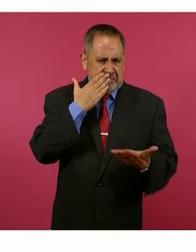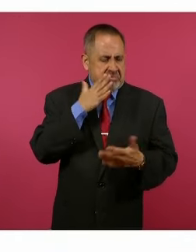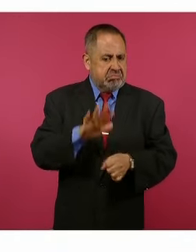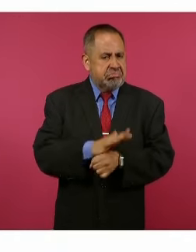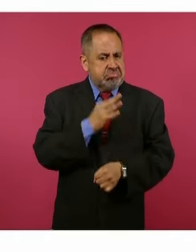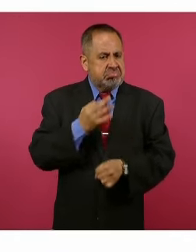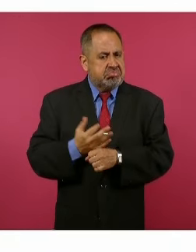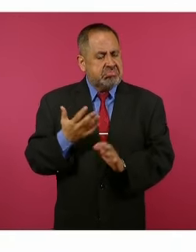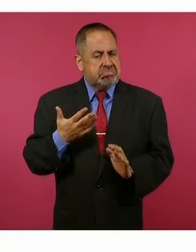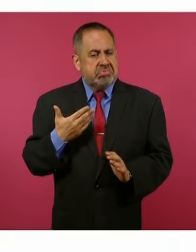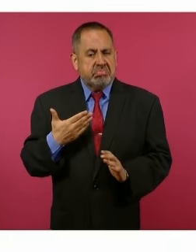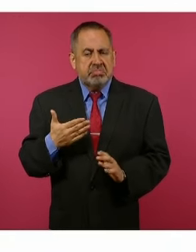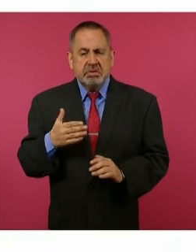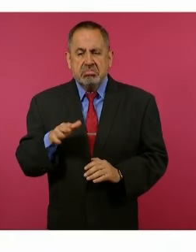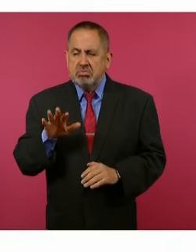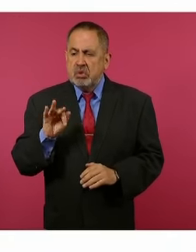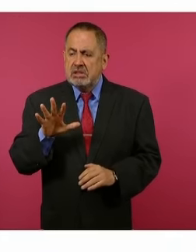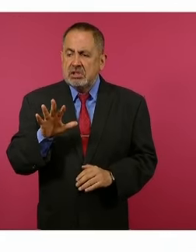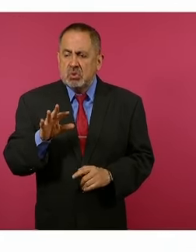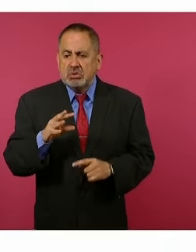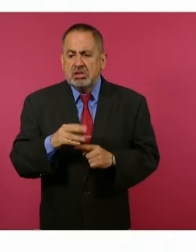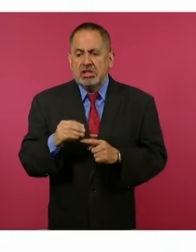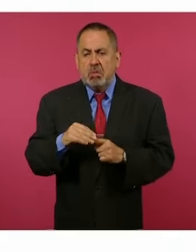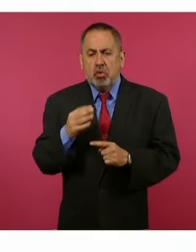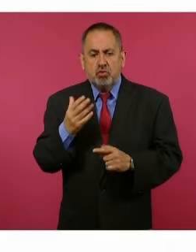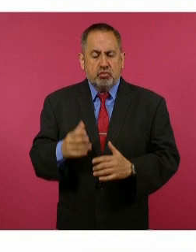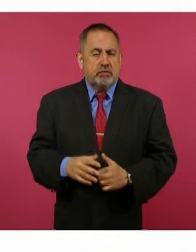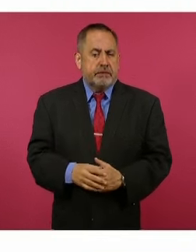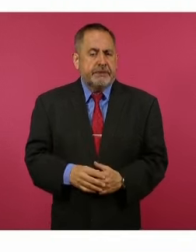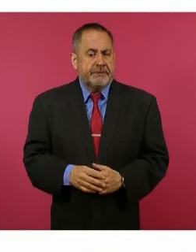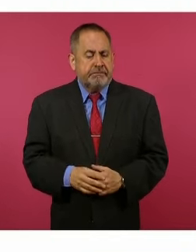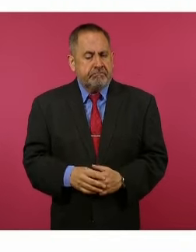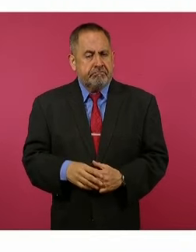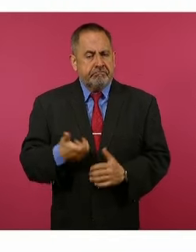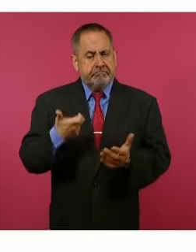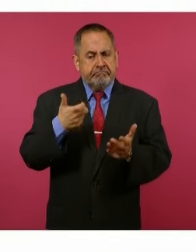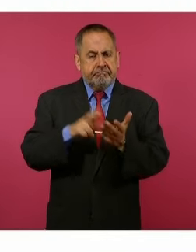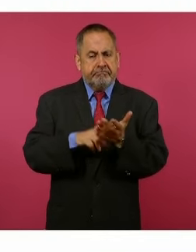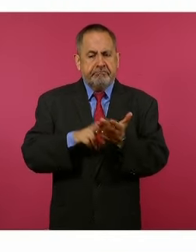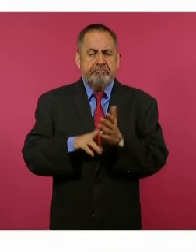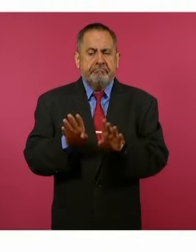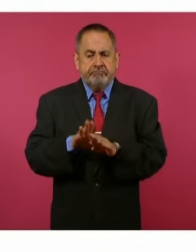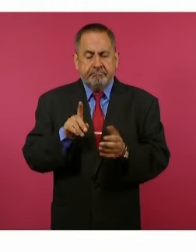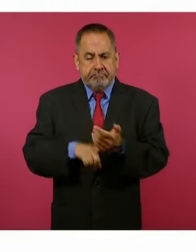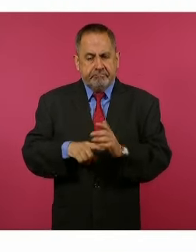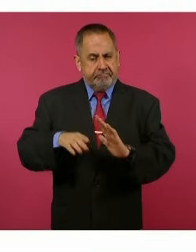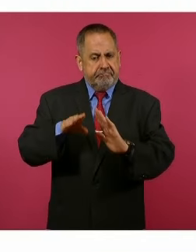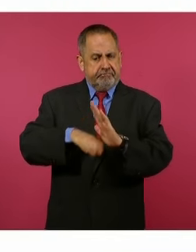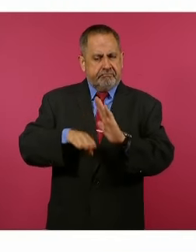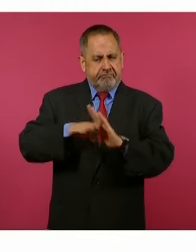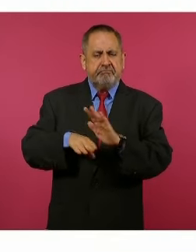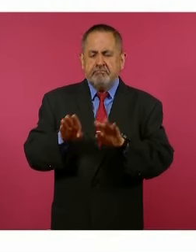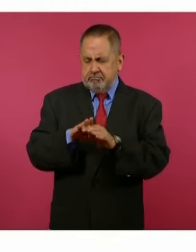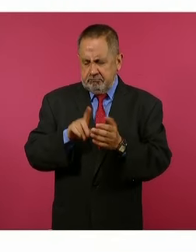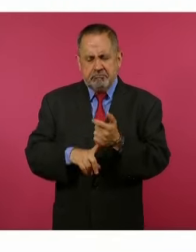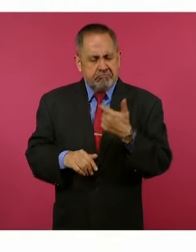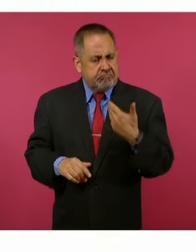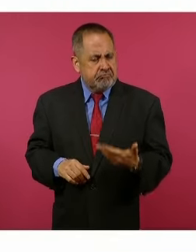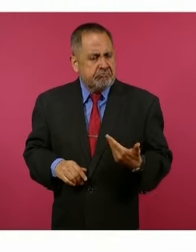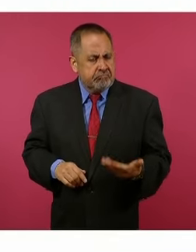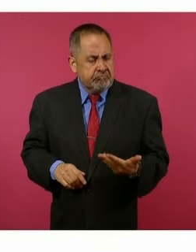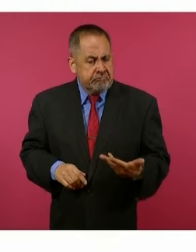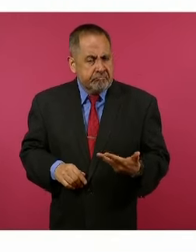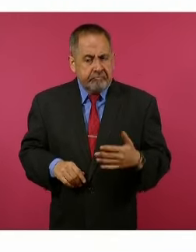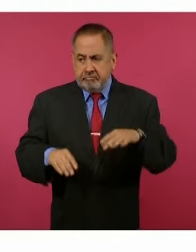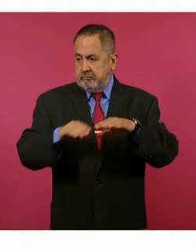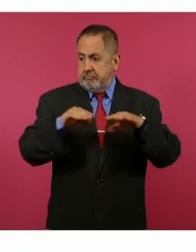bastante Razo rable de 45 cavos precios también vale la pena señalarlo precios por debajo del promedio incluso